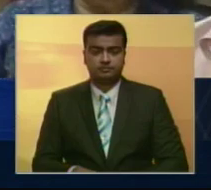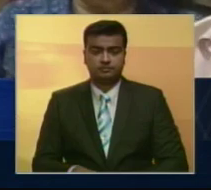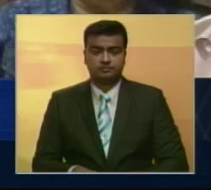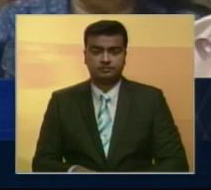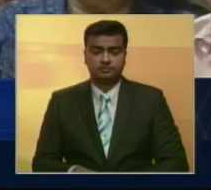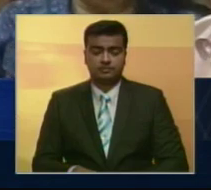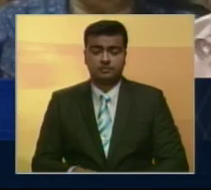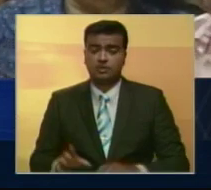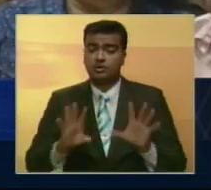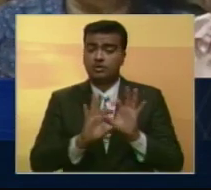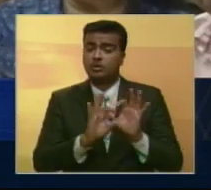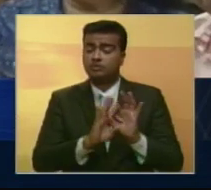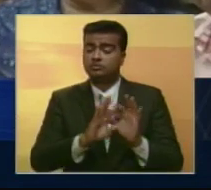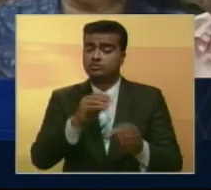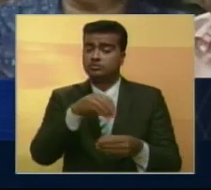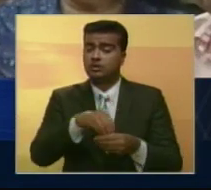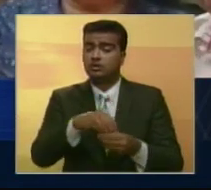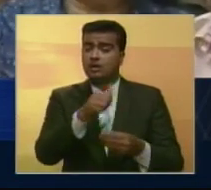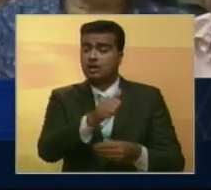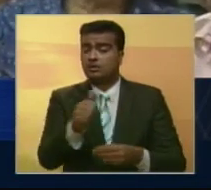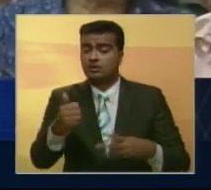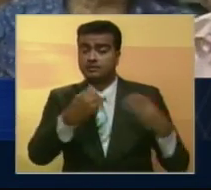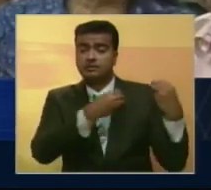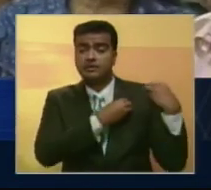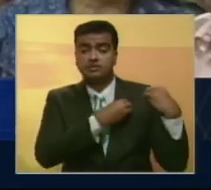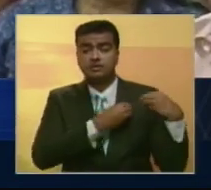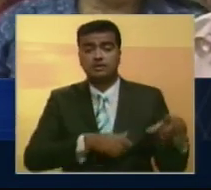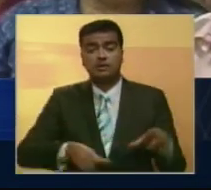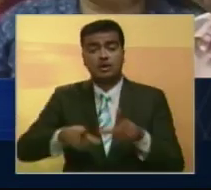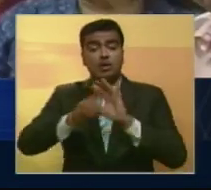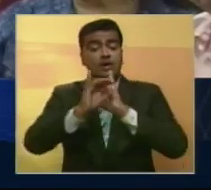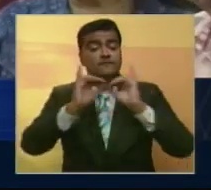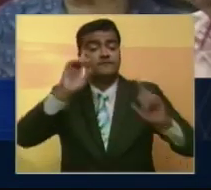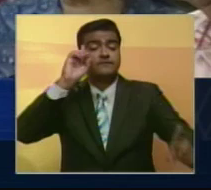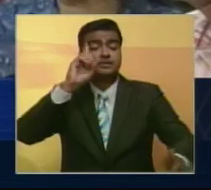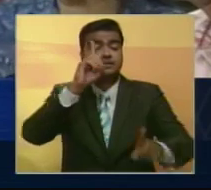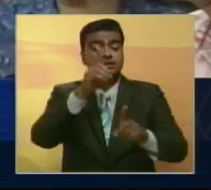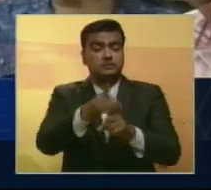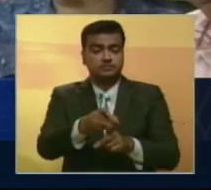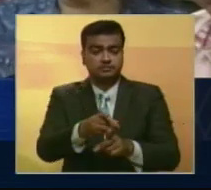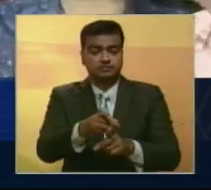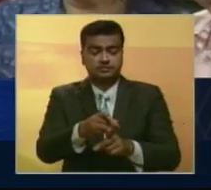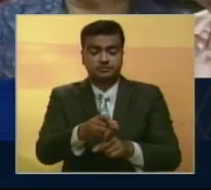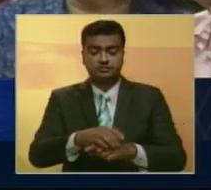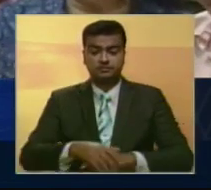articulado dentro de cada una de las direcciones regionales con la finalidad de